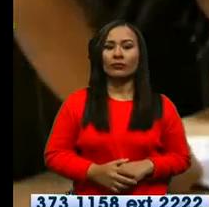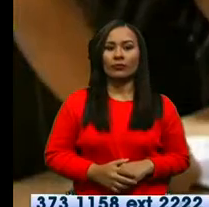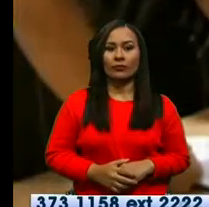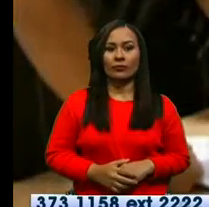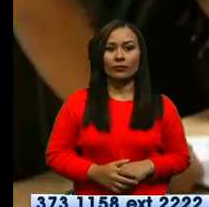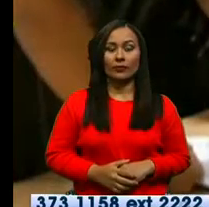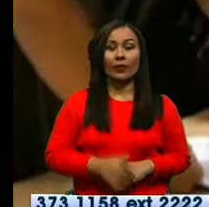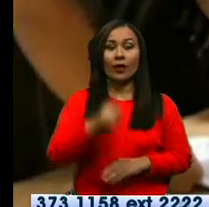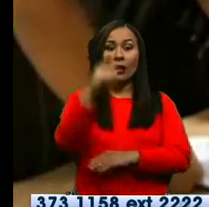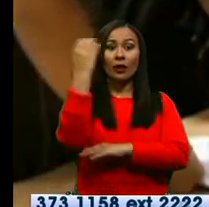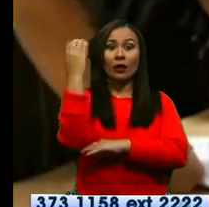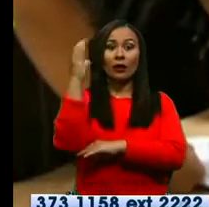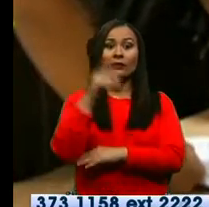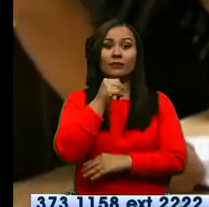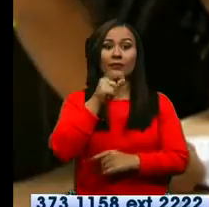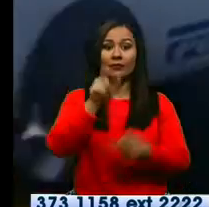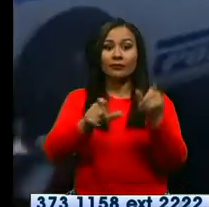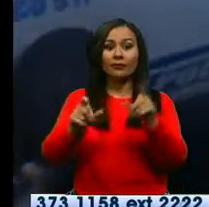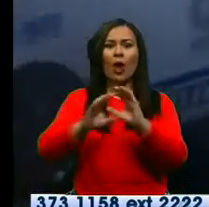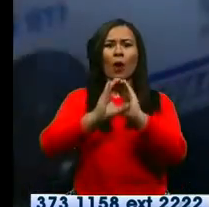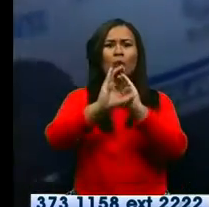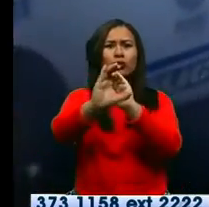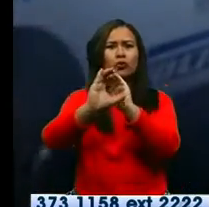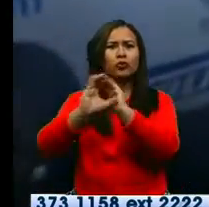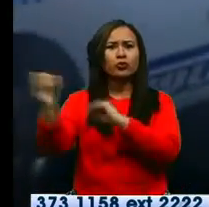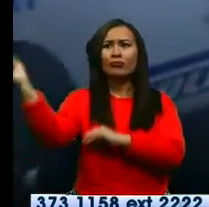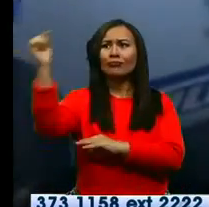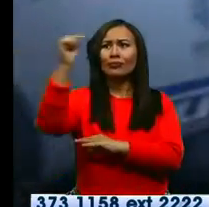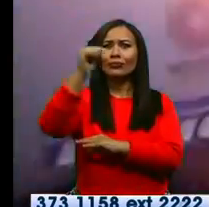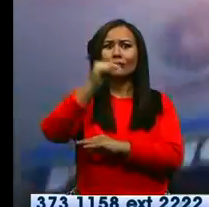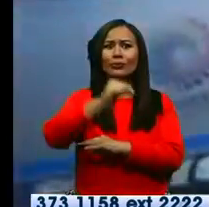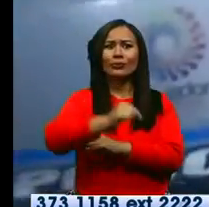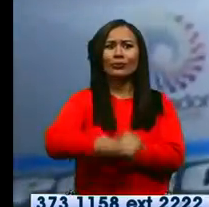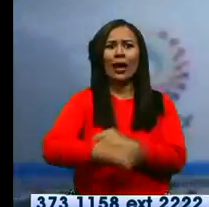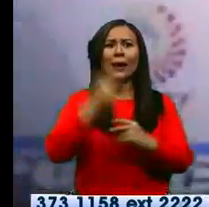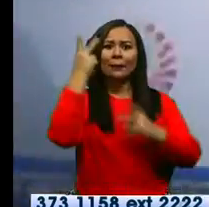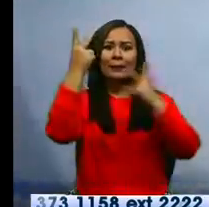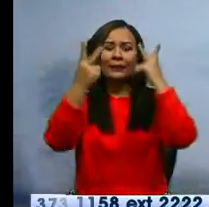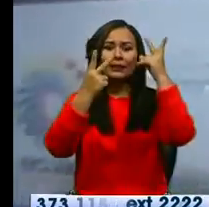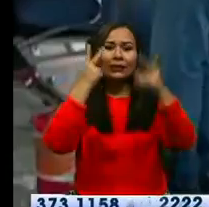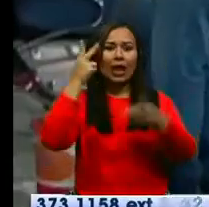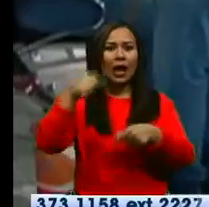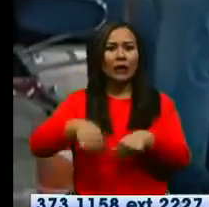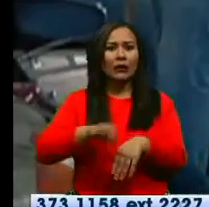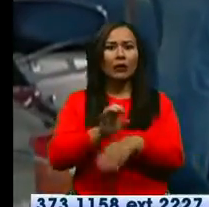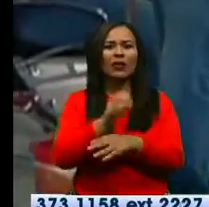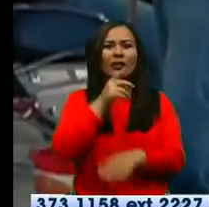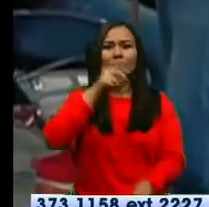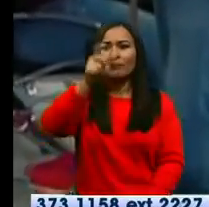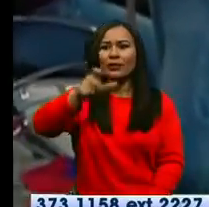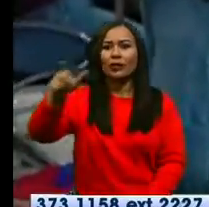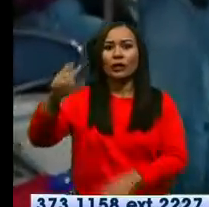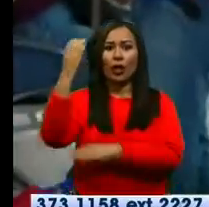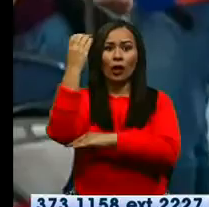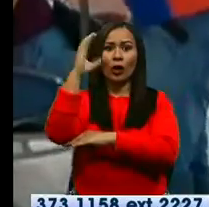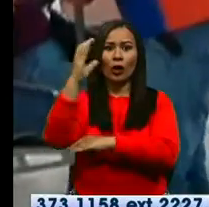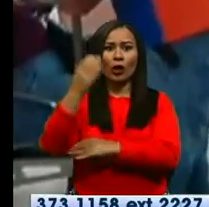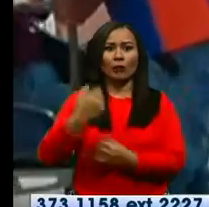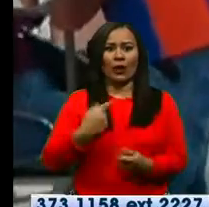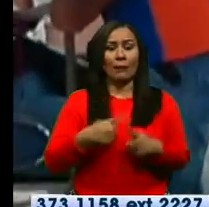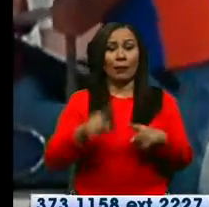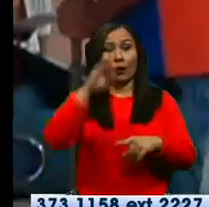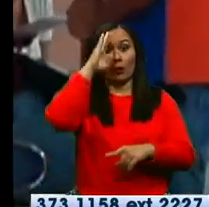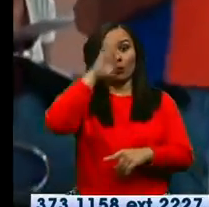Desde Colombia ingresaron 40 buses trasladando a hinchas del equipo visitante. Con el afán de mantener la seguridad de